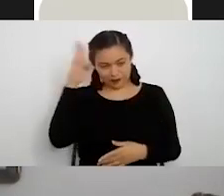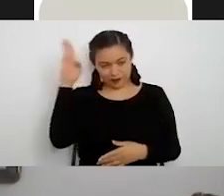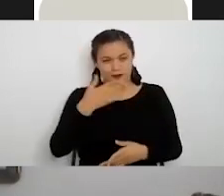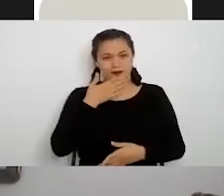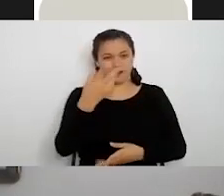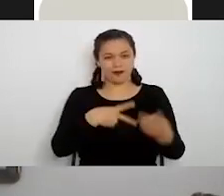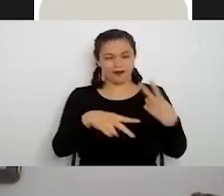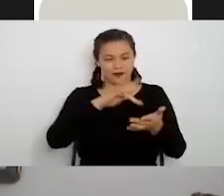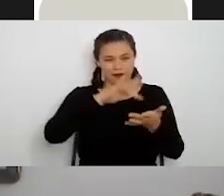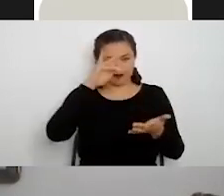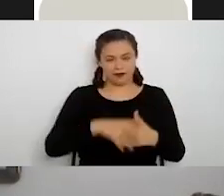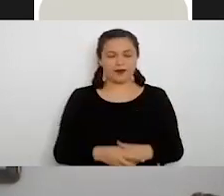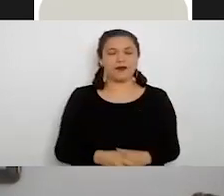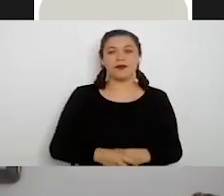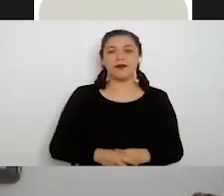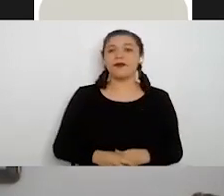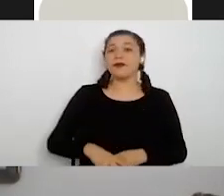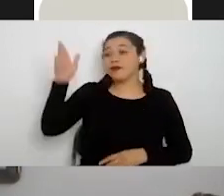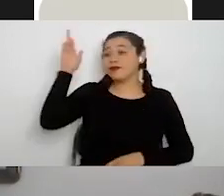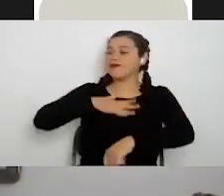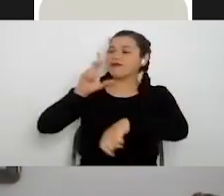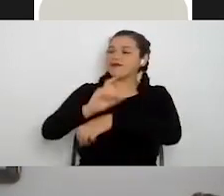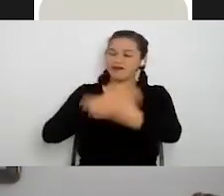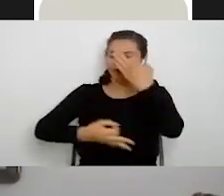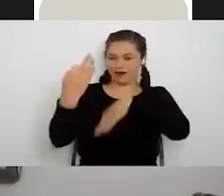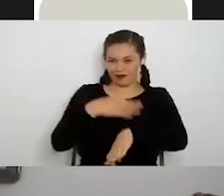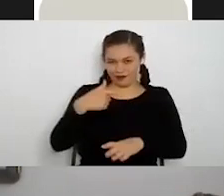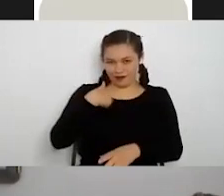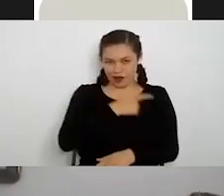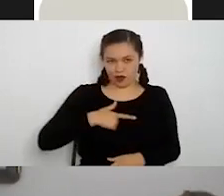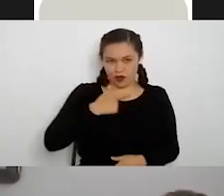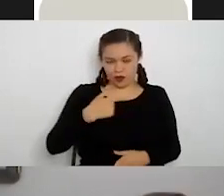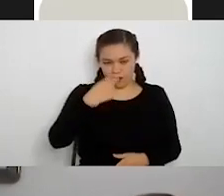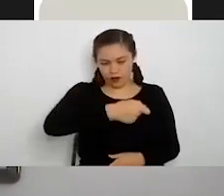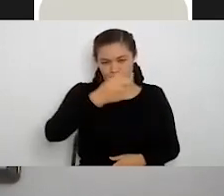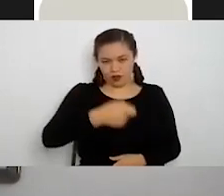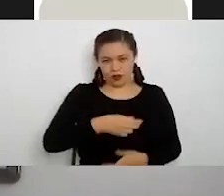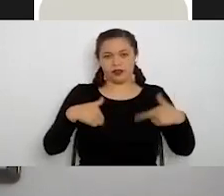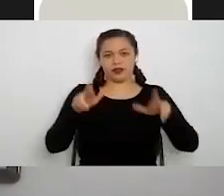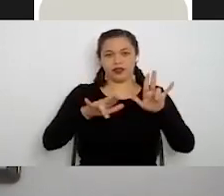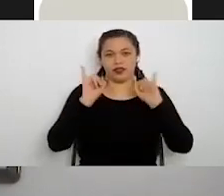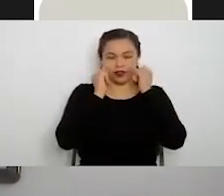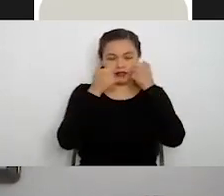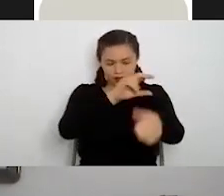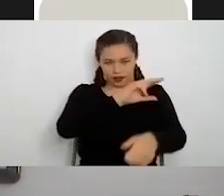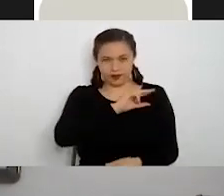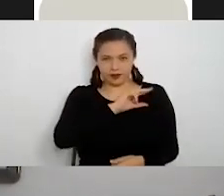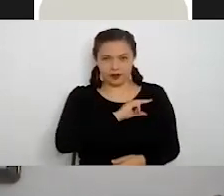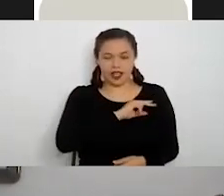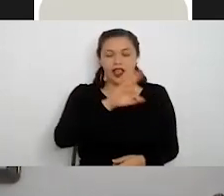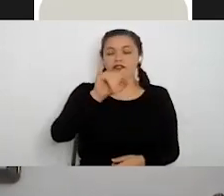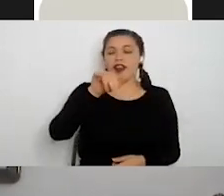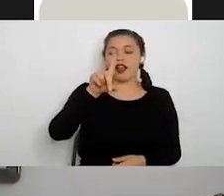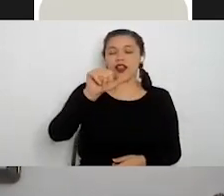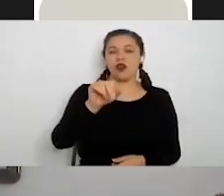gracias. ¿Qué tal? Muy buenos días a todos. Me da muchísimo gusto saludarles. En nombre del presidente de la Junta de Asistencia Privada, Fernando